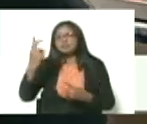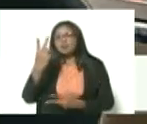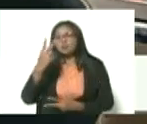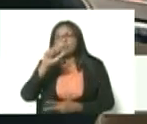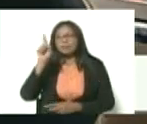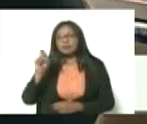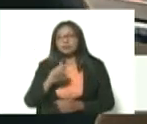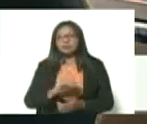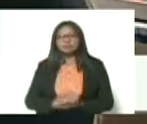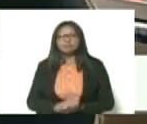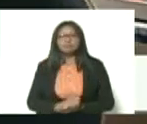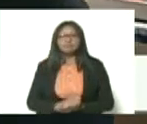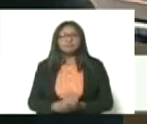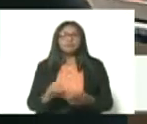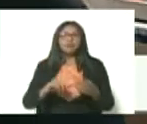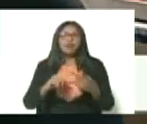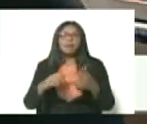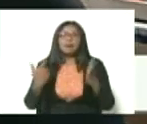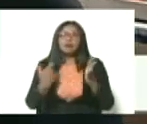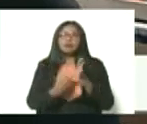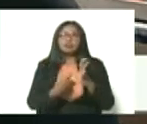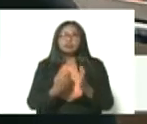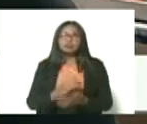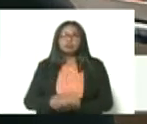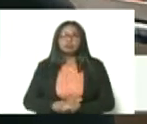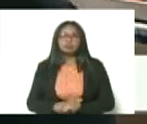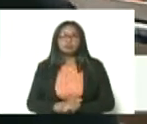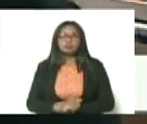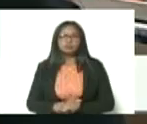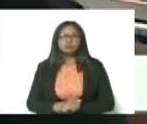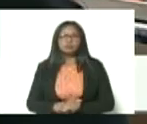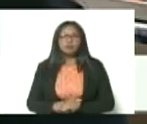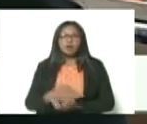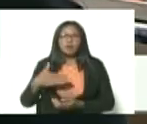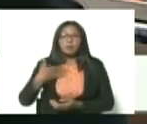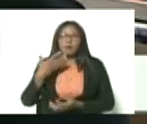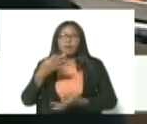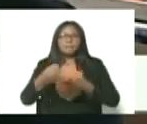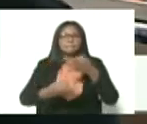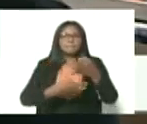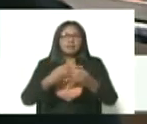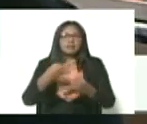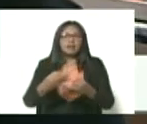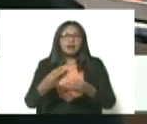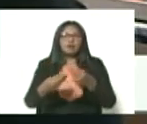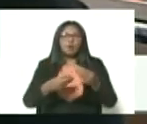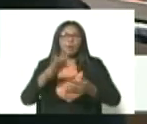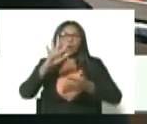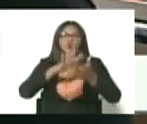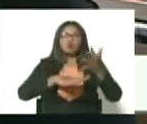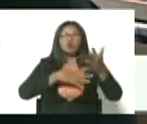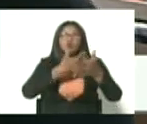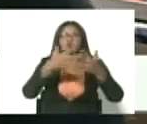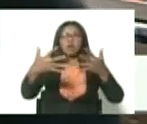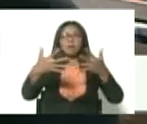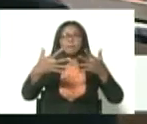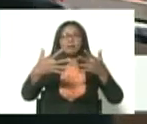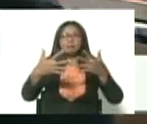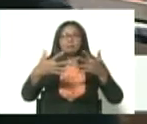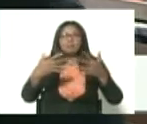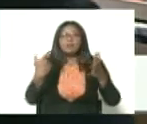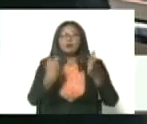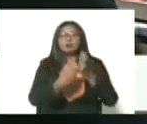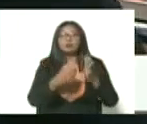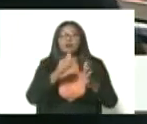la vacunación, a ver si puede decir exactamente cuál es el cronograma de vacunación. ¿Quiénes se